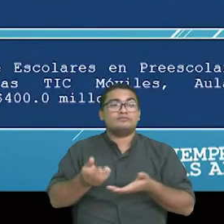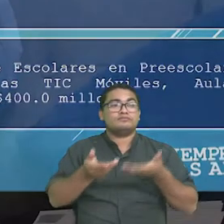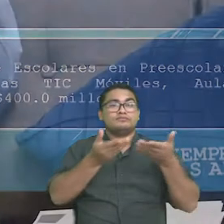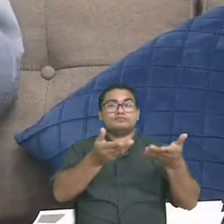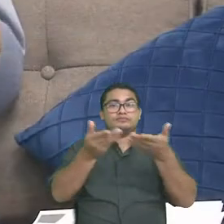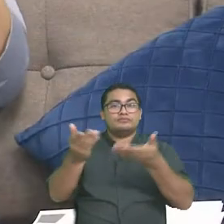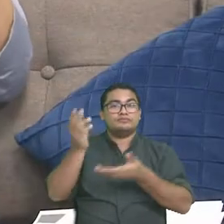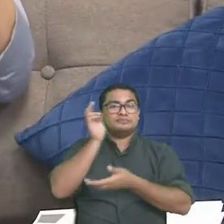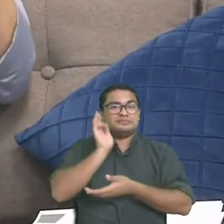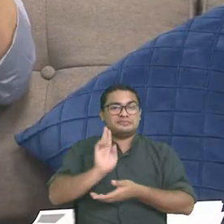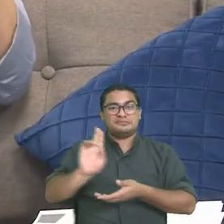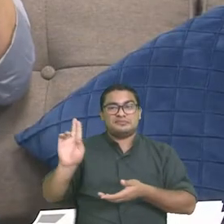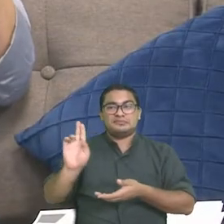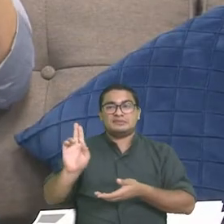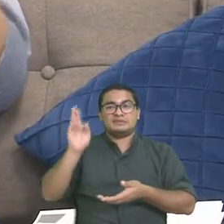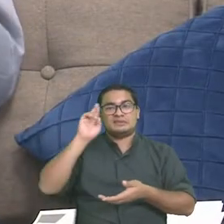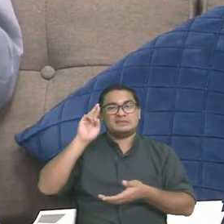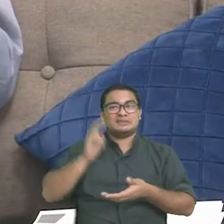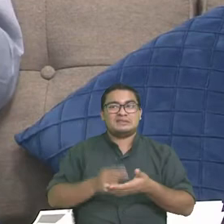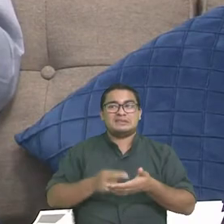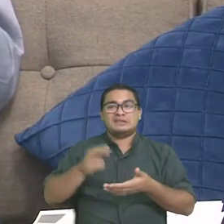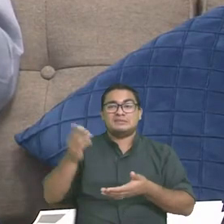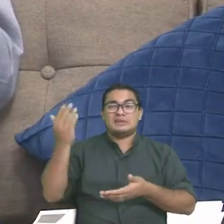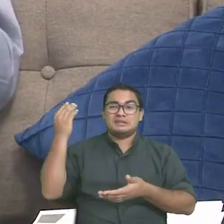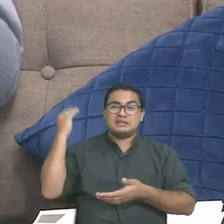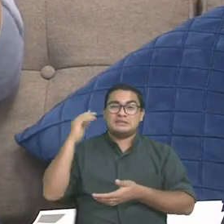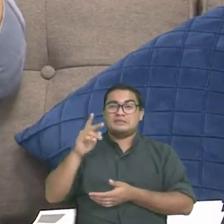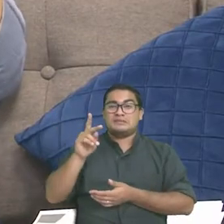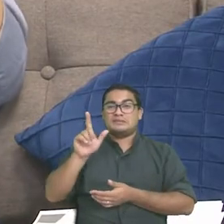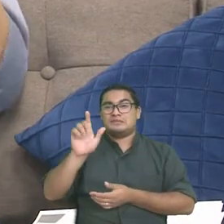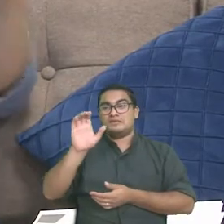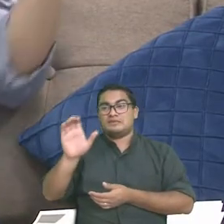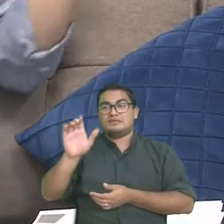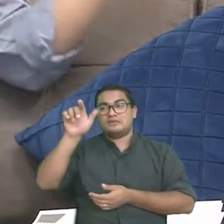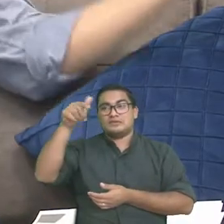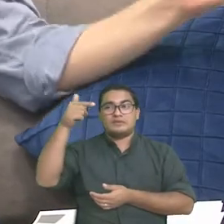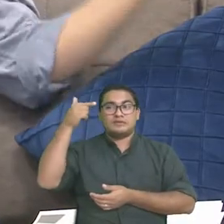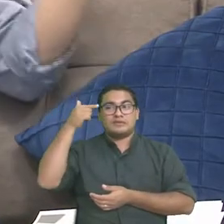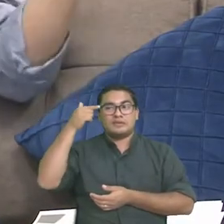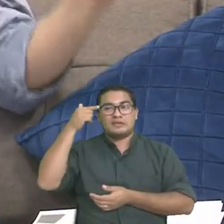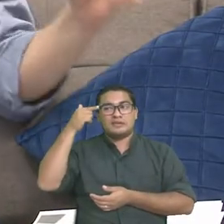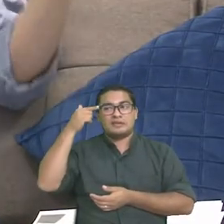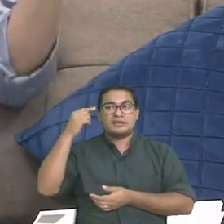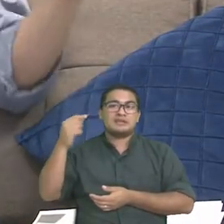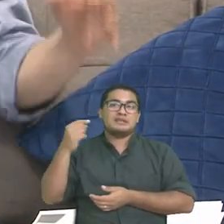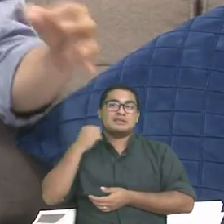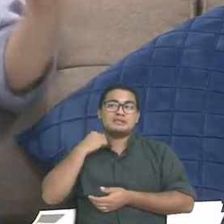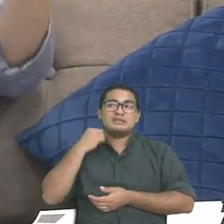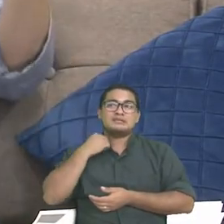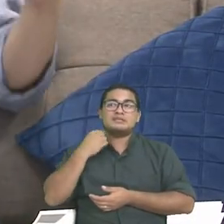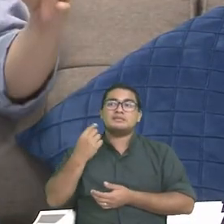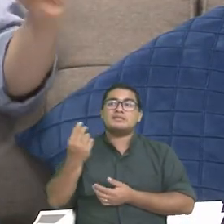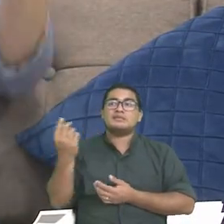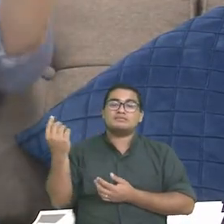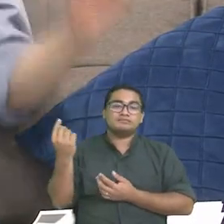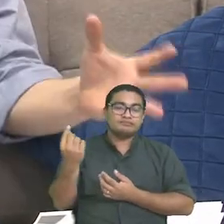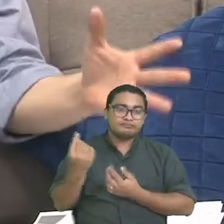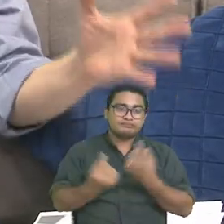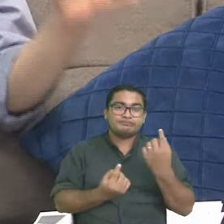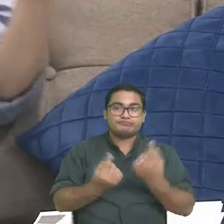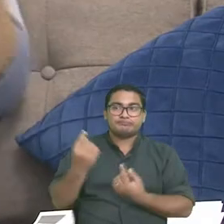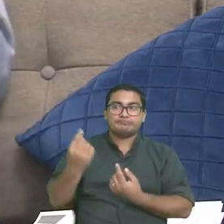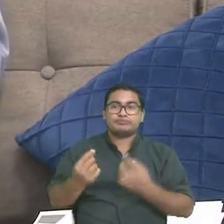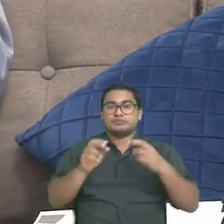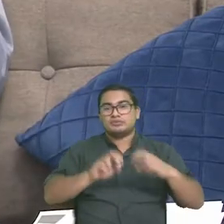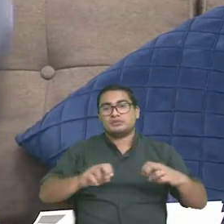acordás que en los 16 años de gobierno, cada vez que veníamos a discutir presupuesto era un